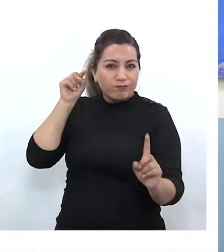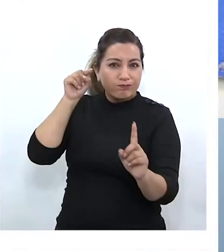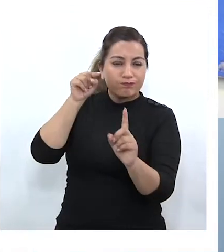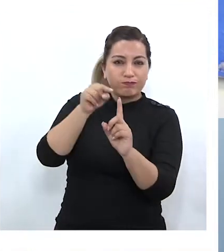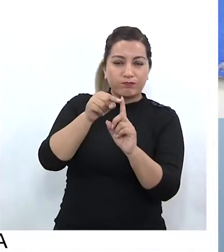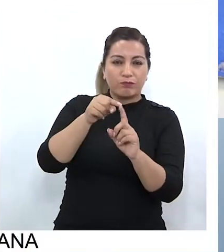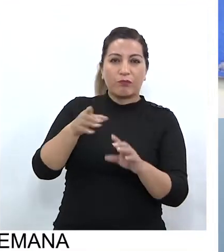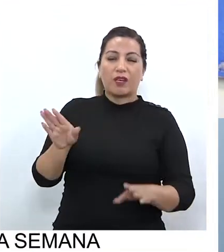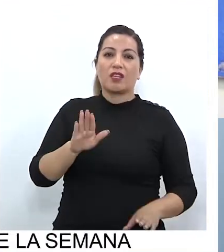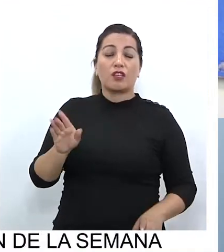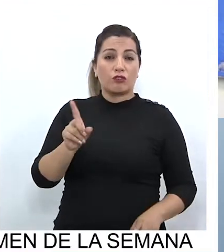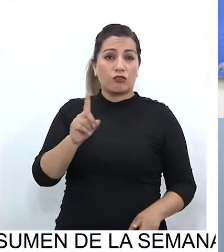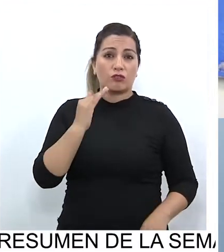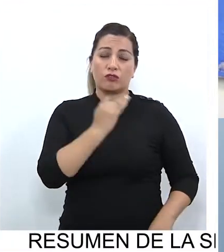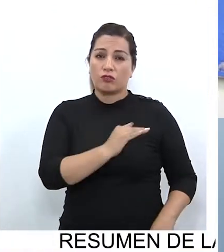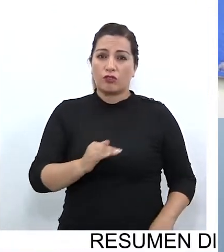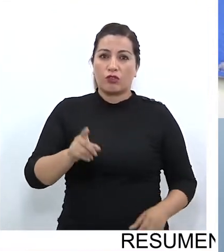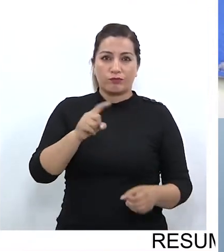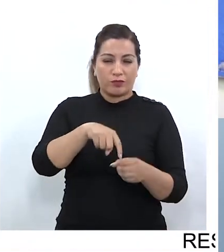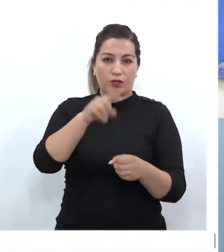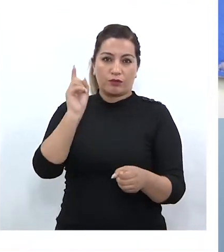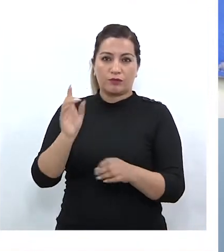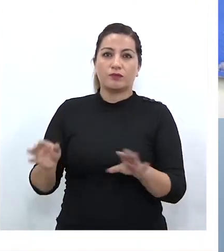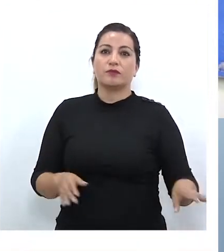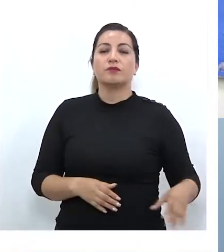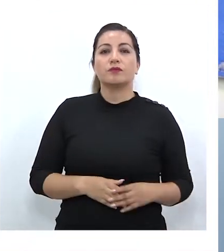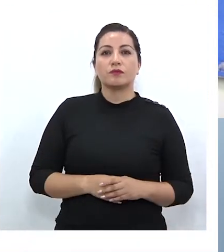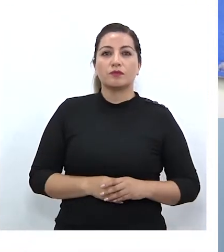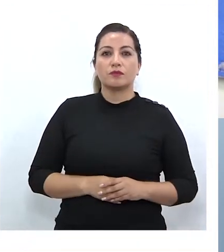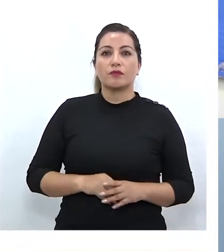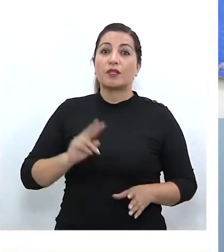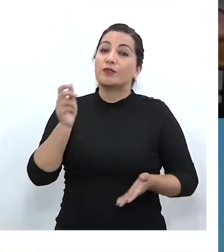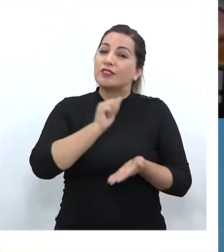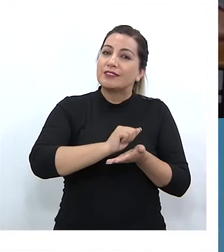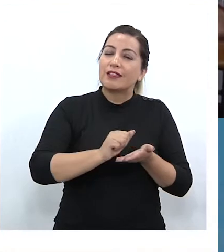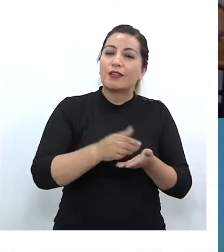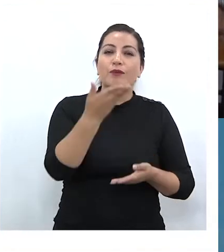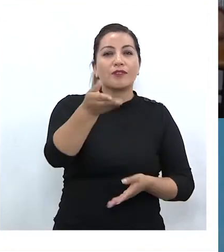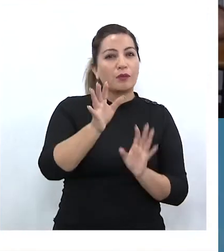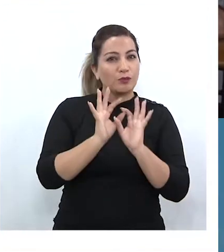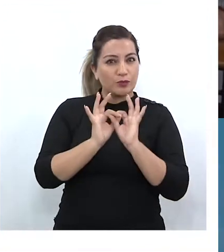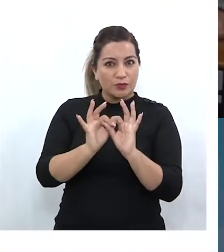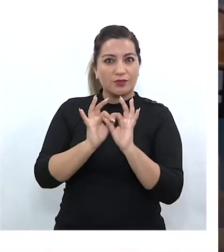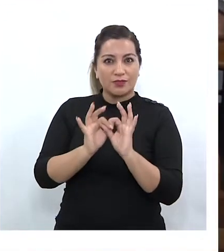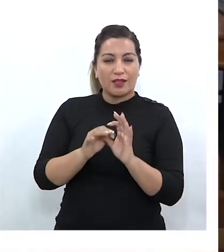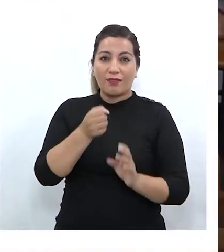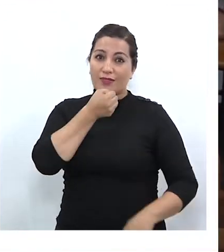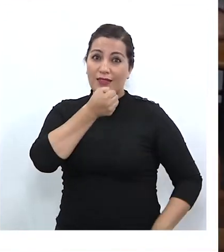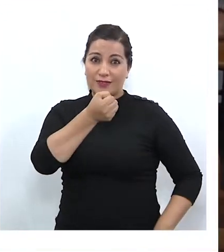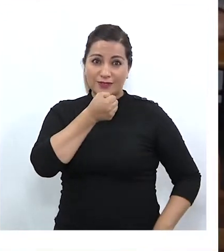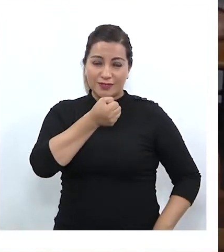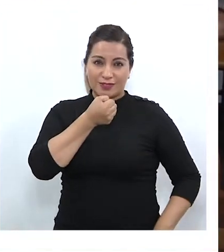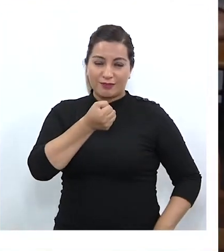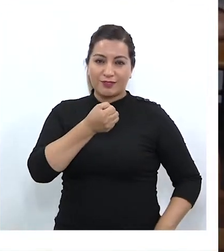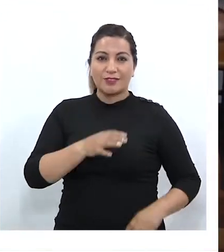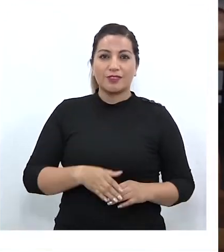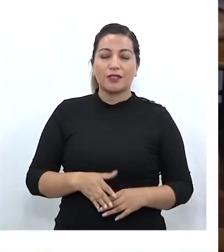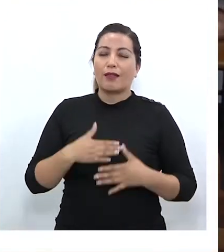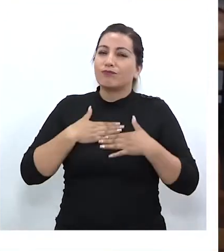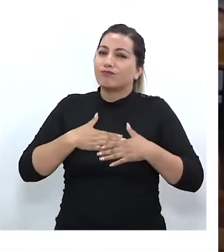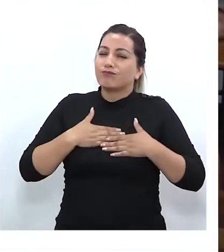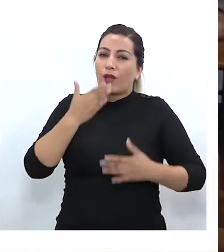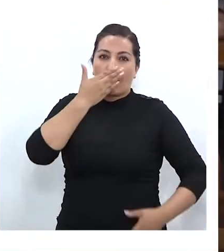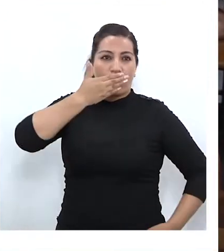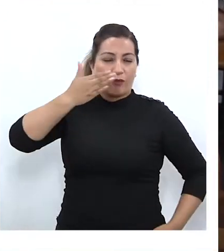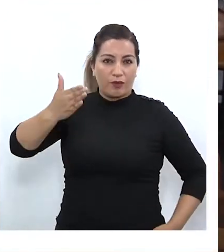abordarlos oportunamente para evitar que los niños abandonen el sistema. Bueno, subsecretario, queremos agradecerle que nos haya acompañado en esta entrevista, ¿cierto? Y bueno, desearle